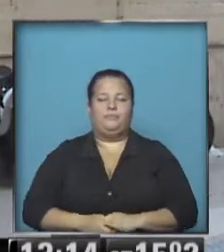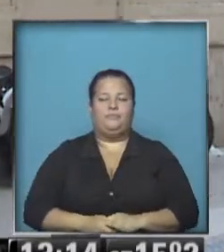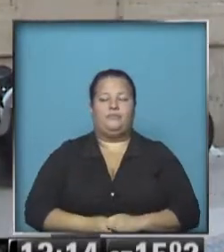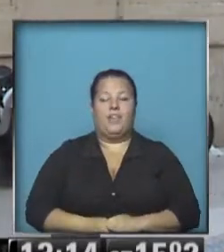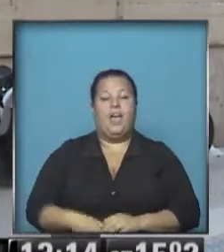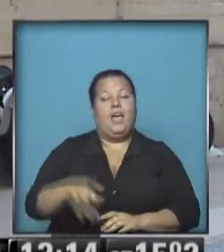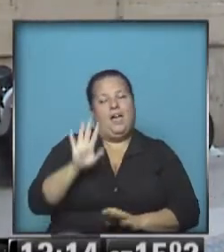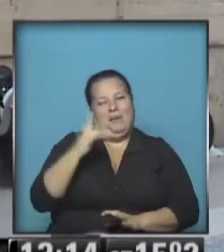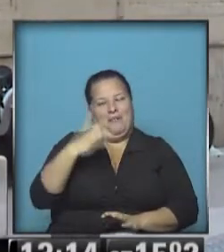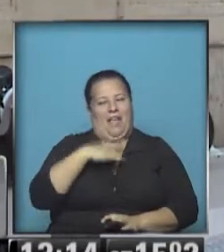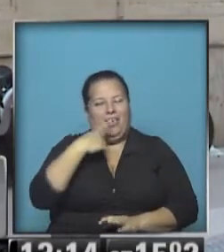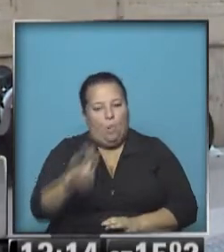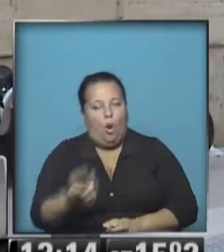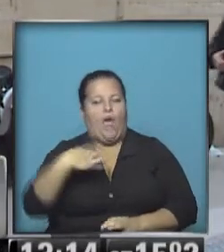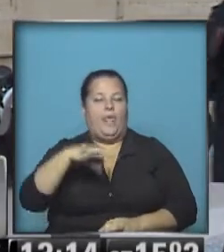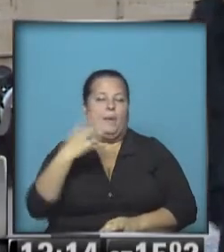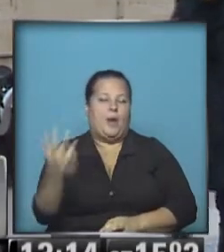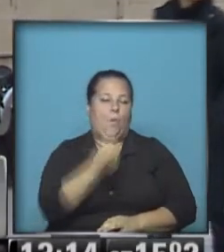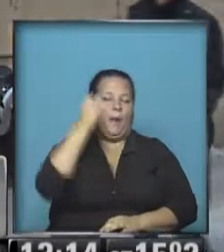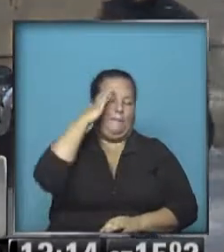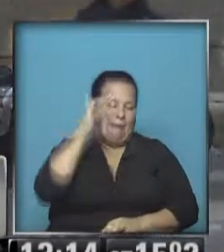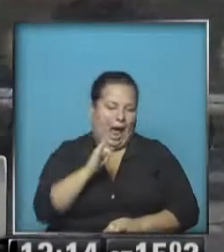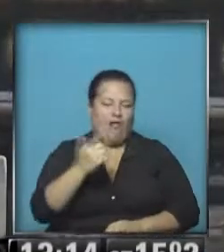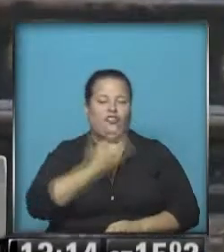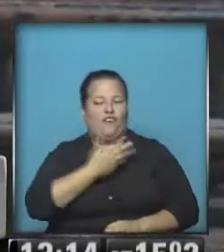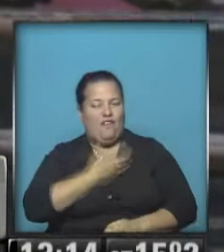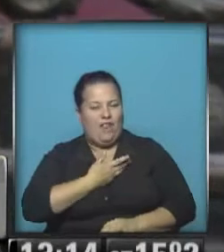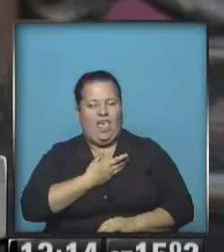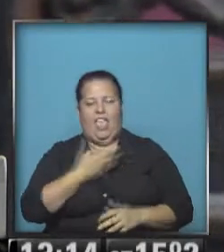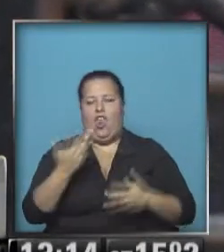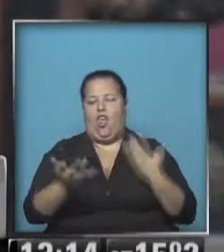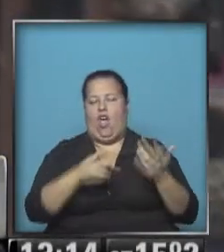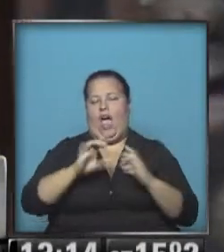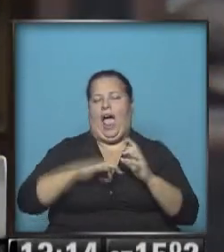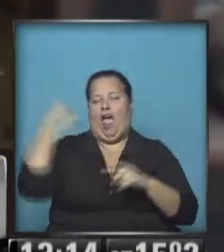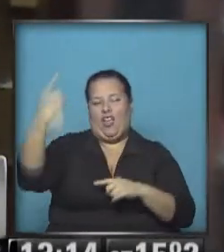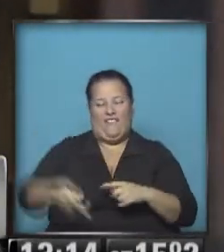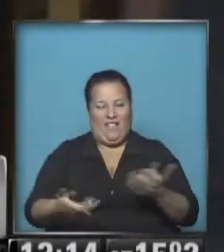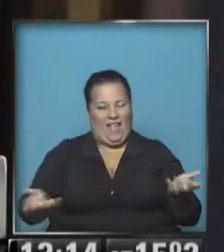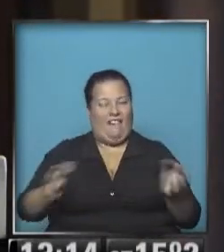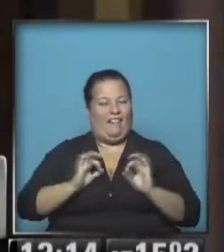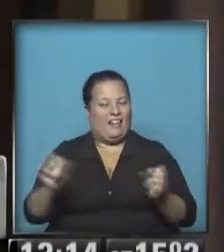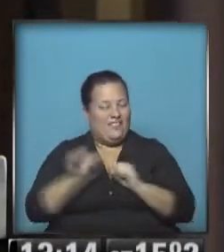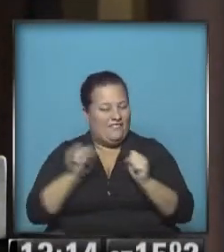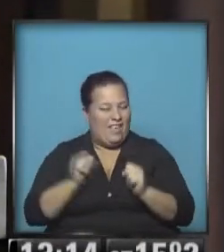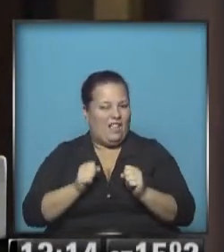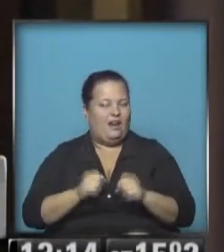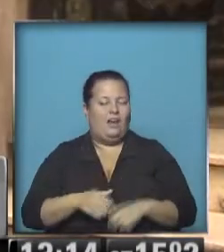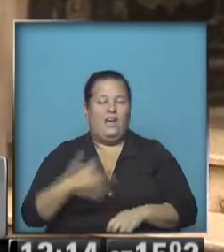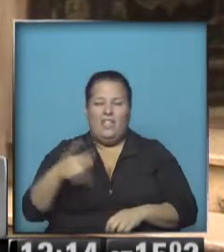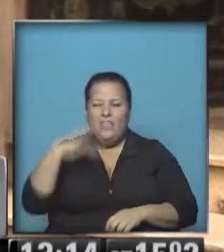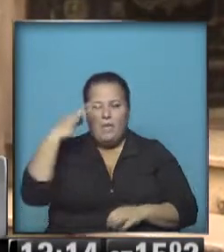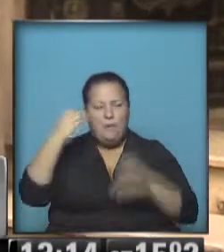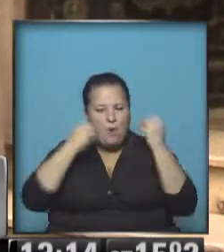Antes de decir, bueno, los chicos van a tener que recuperar en marzo, en febrero, del año que sigue, ¿no? En vacaciones de invierno, tendrían que